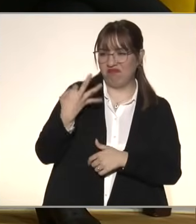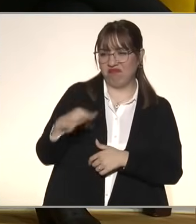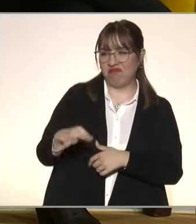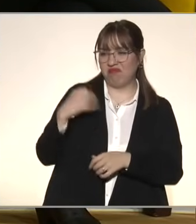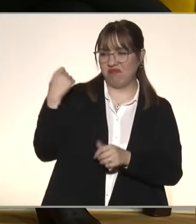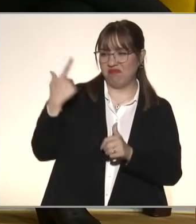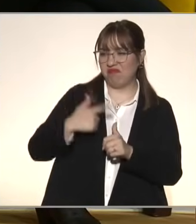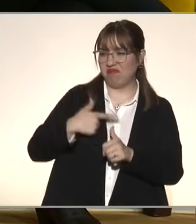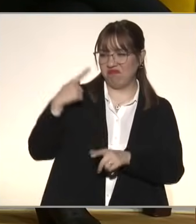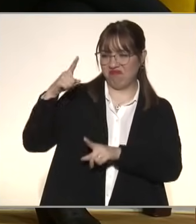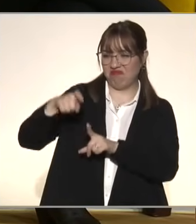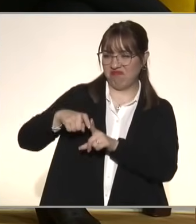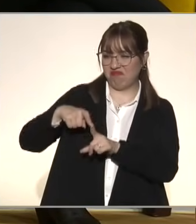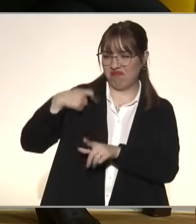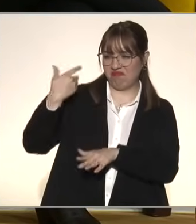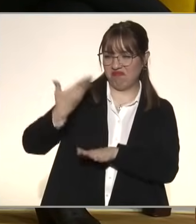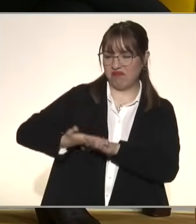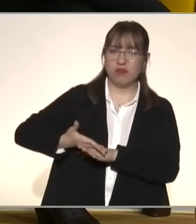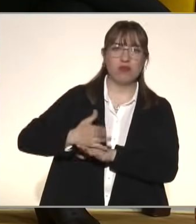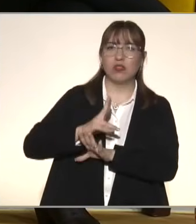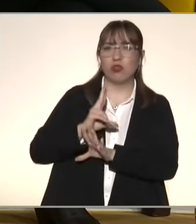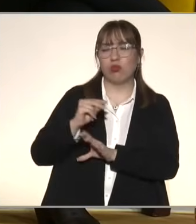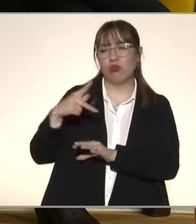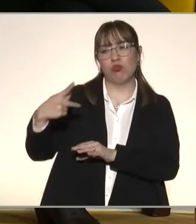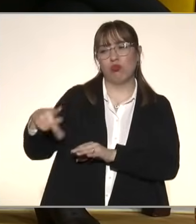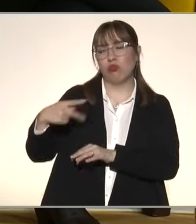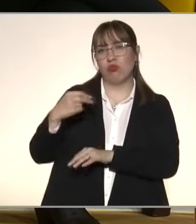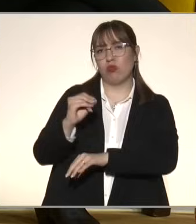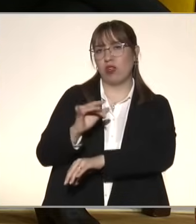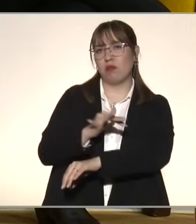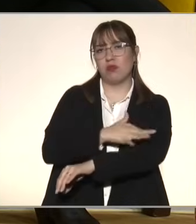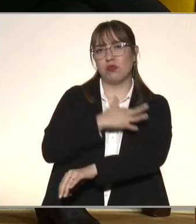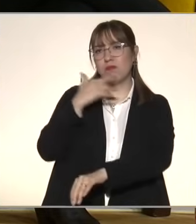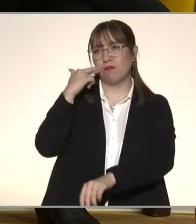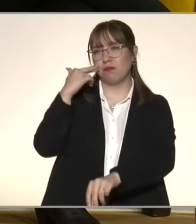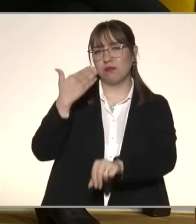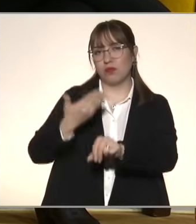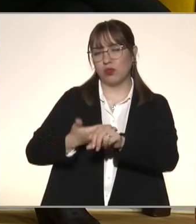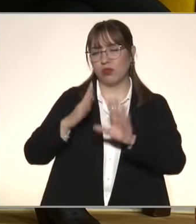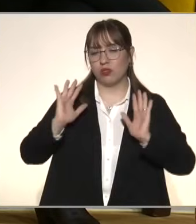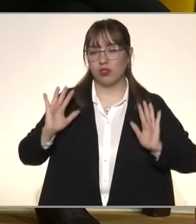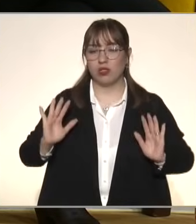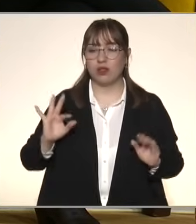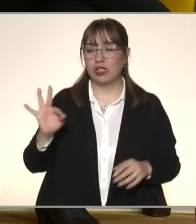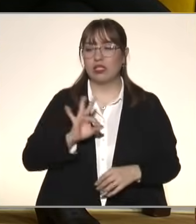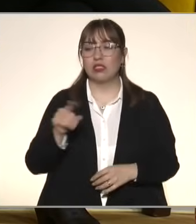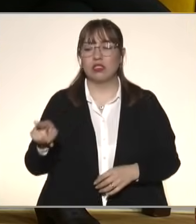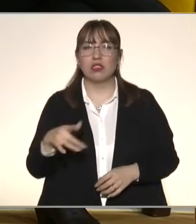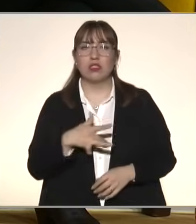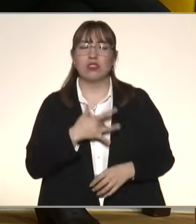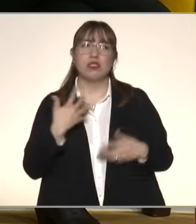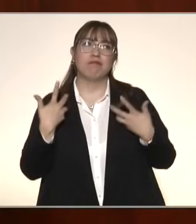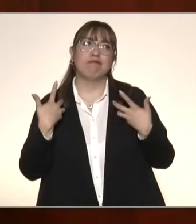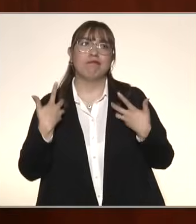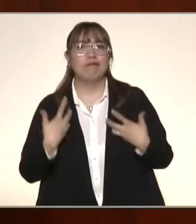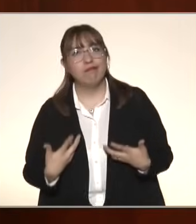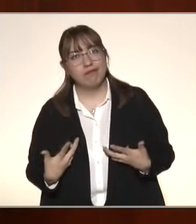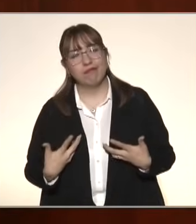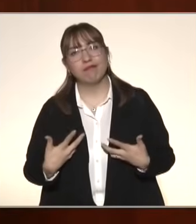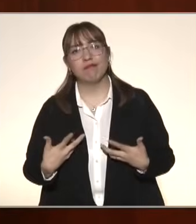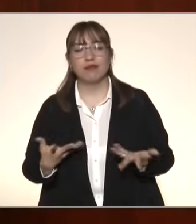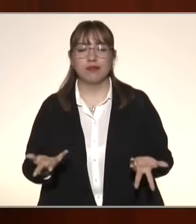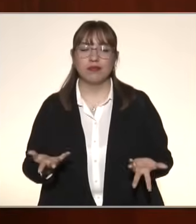juicio sobre el otro, esa emoción es de él y es su responsabilidad. Se puede sentir desilusionado al respecto de que no vamos a pasar